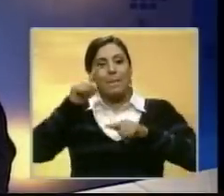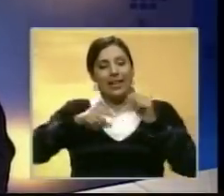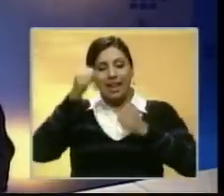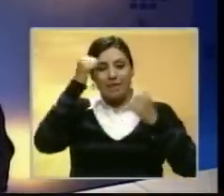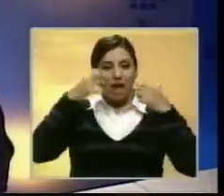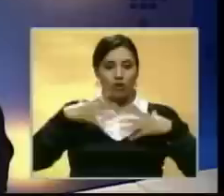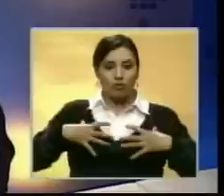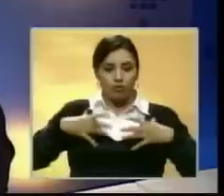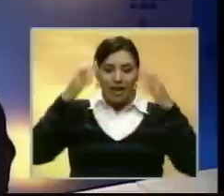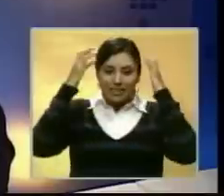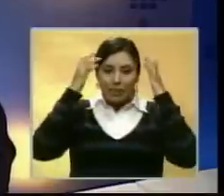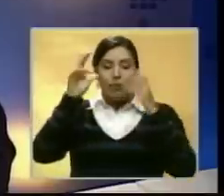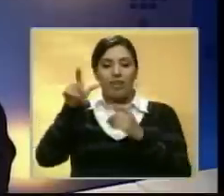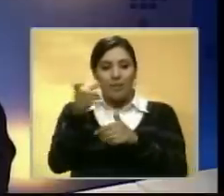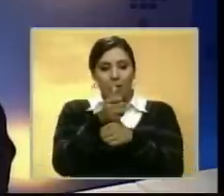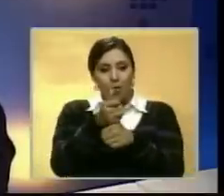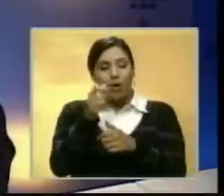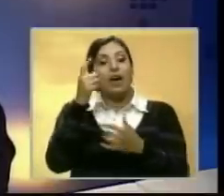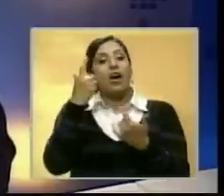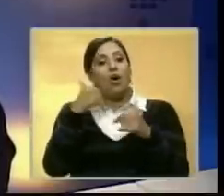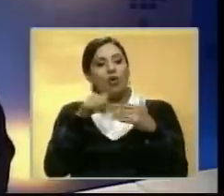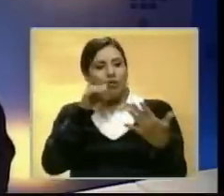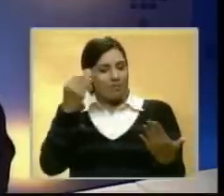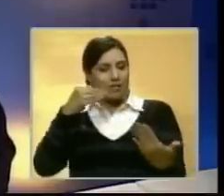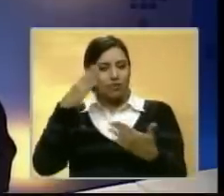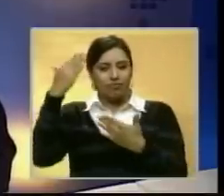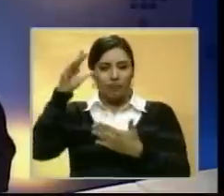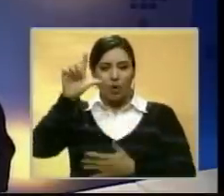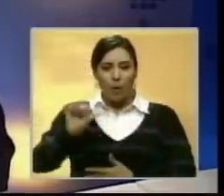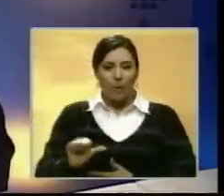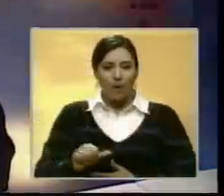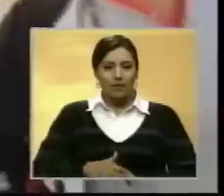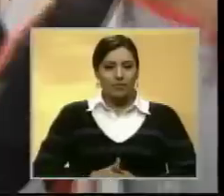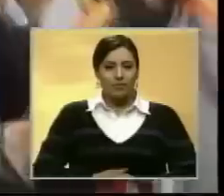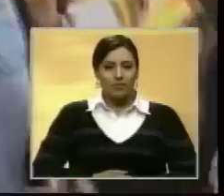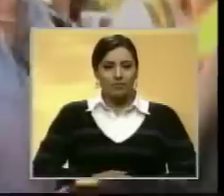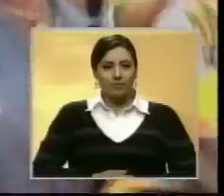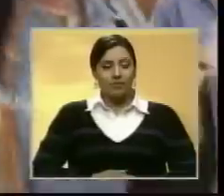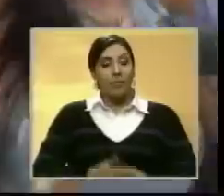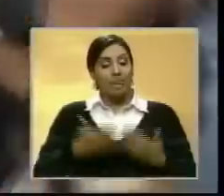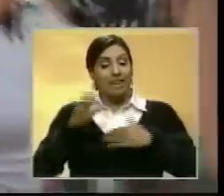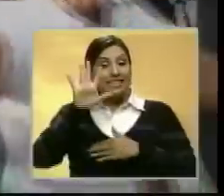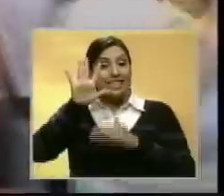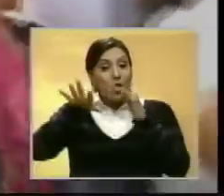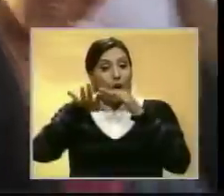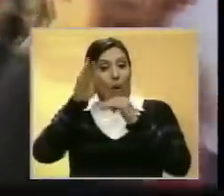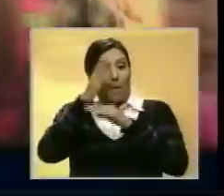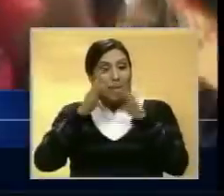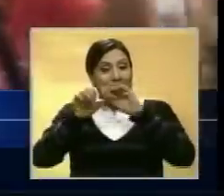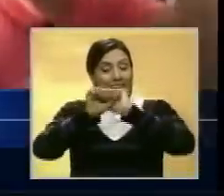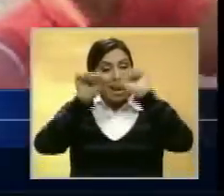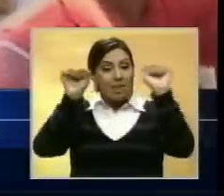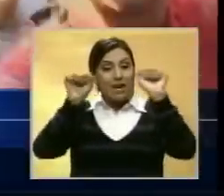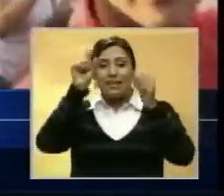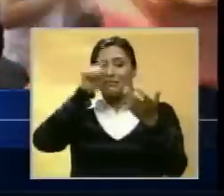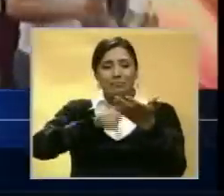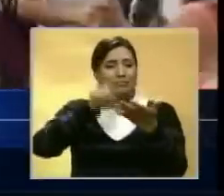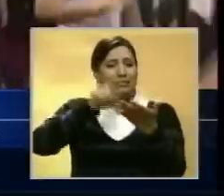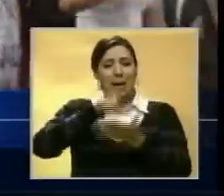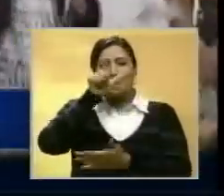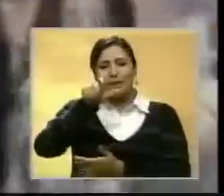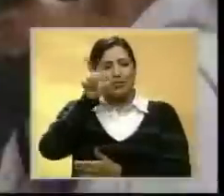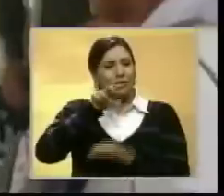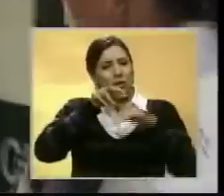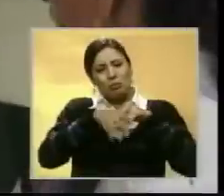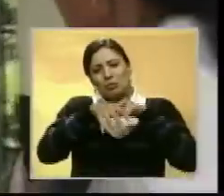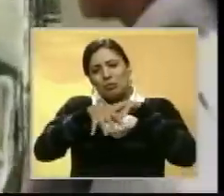aseo. Nuestro aliado de Caracol, Giovanni Carrillo, nos trae el informe. Desde las 5:30 de la mañana, cientos de venezolanos cruzaron